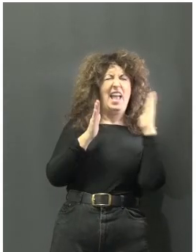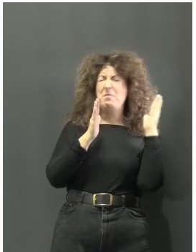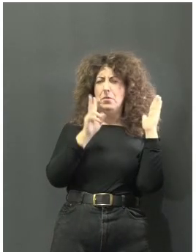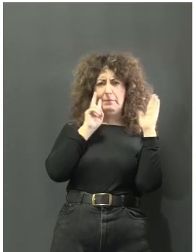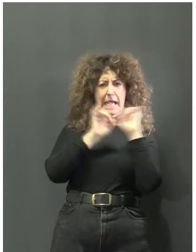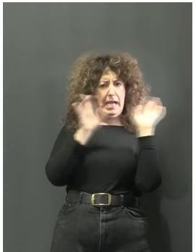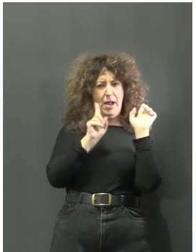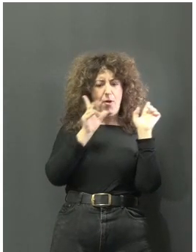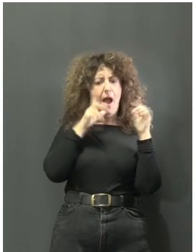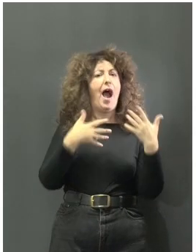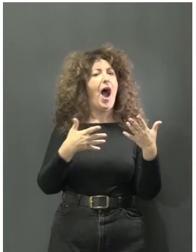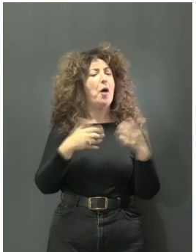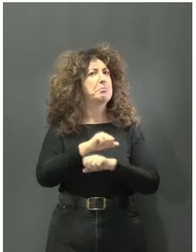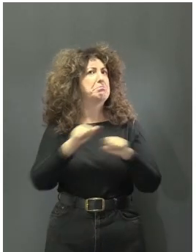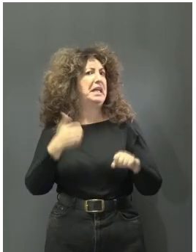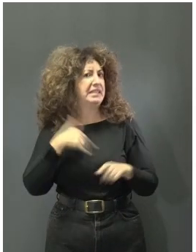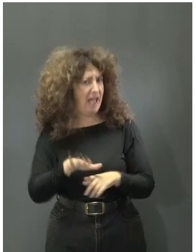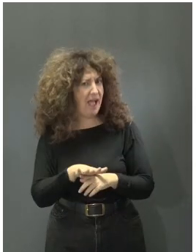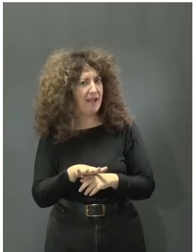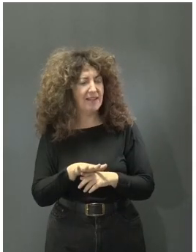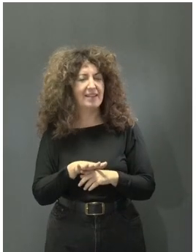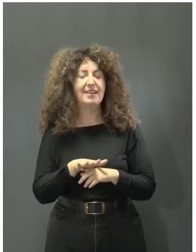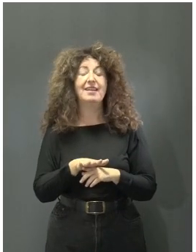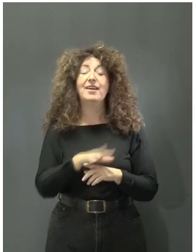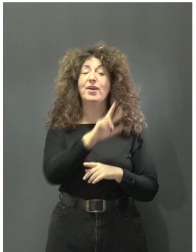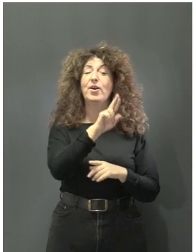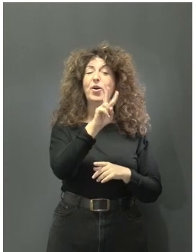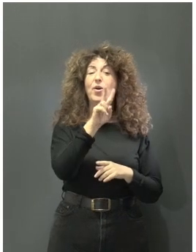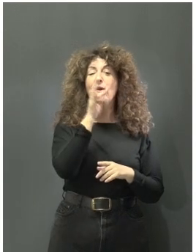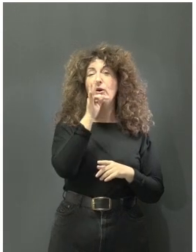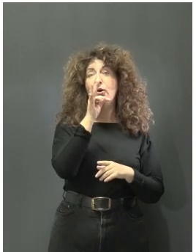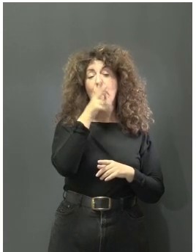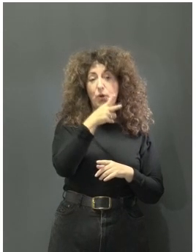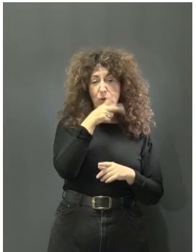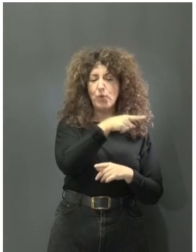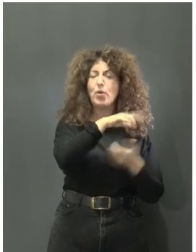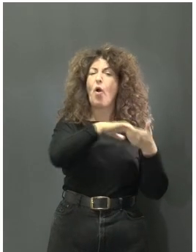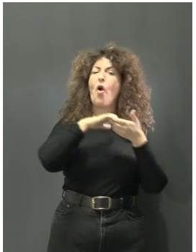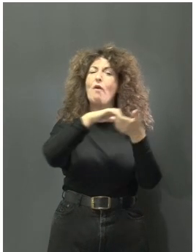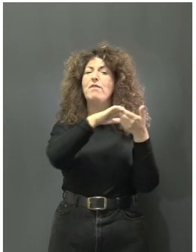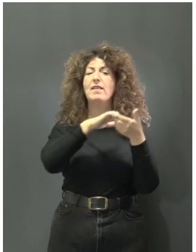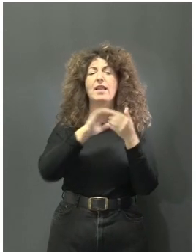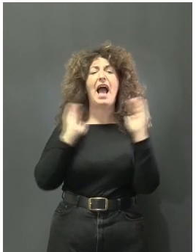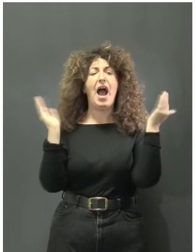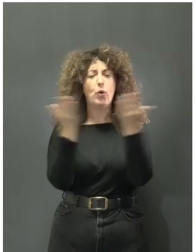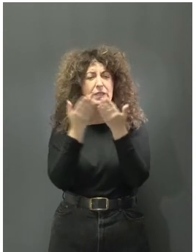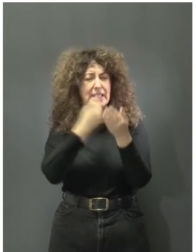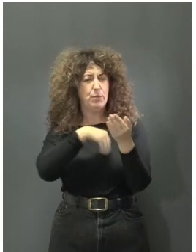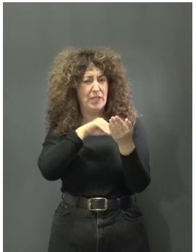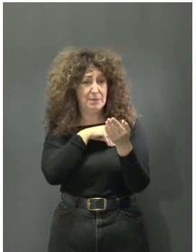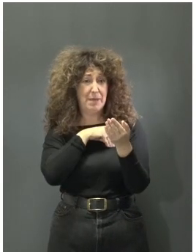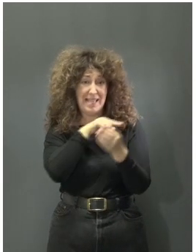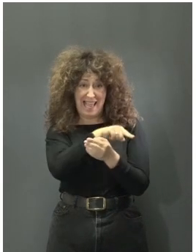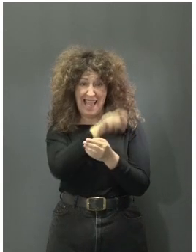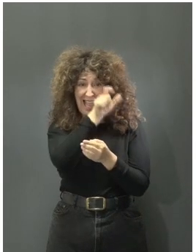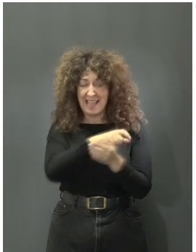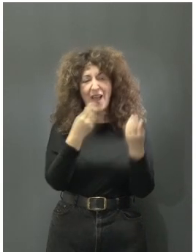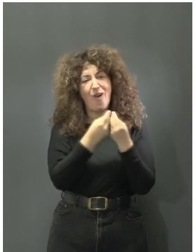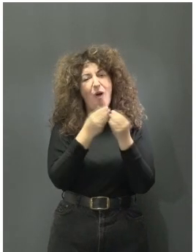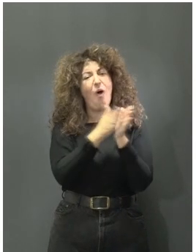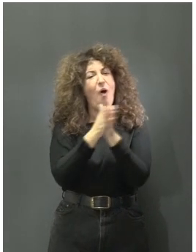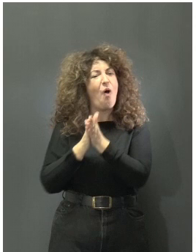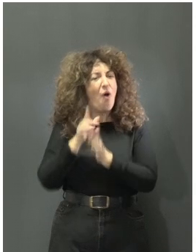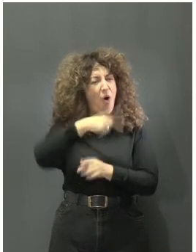era tan claro que fueran así. Ruth, desde la Confederación Autismo España y sus compañeras siempre han estado al